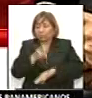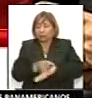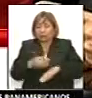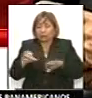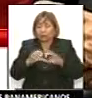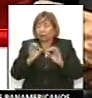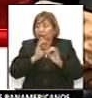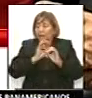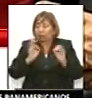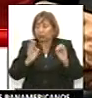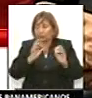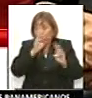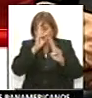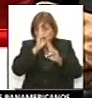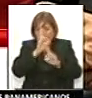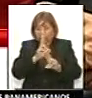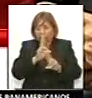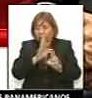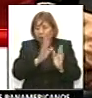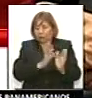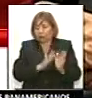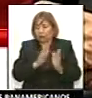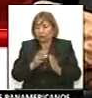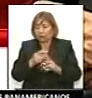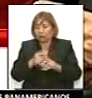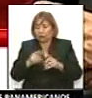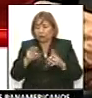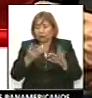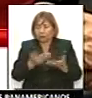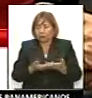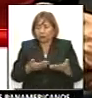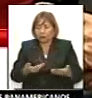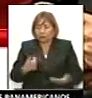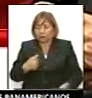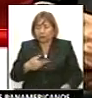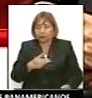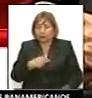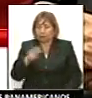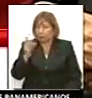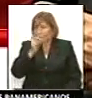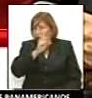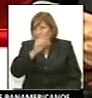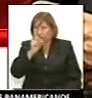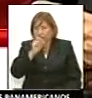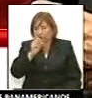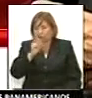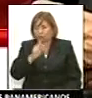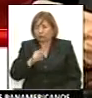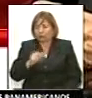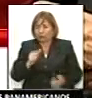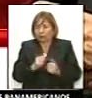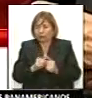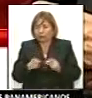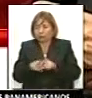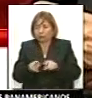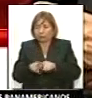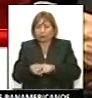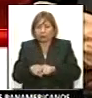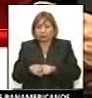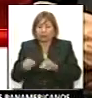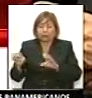ética y no hemos respetado el debido proceso. Pero sin embargo, Presidenta, nosotros no vamos a devolver con la